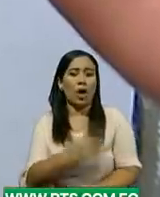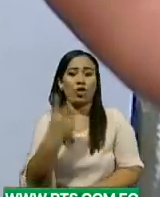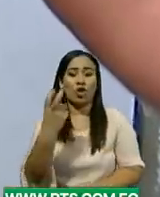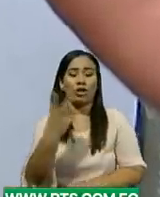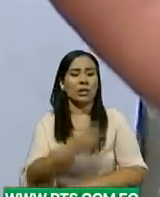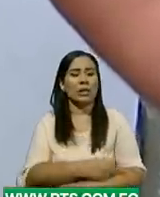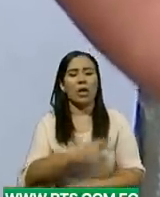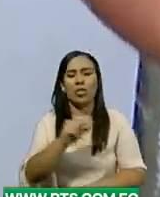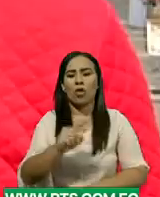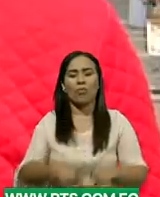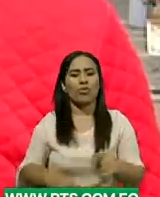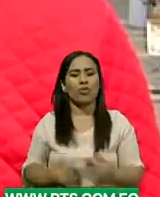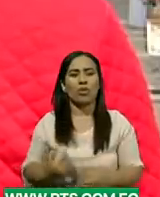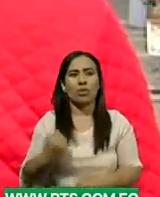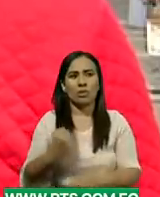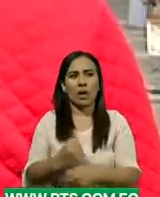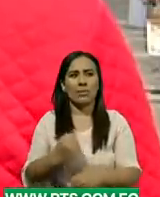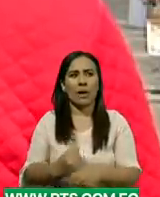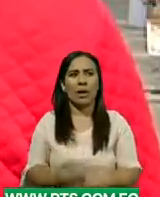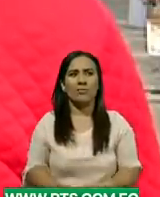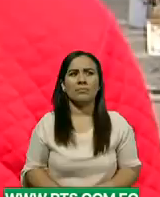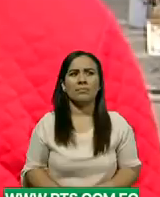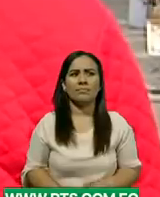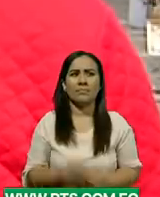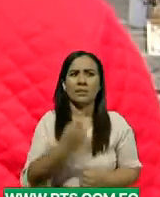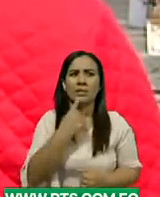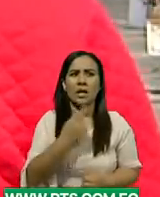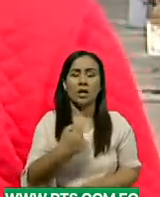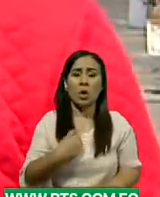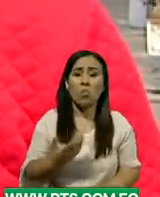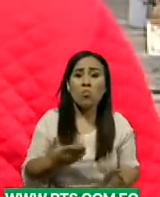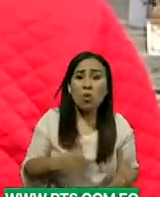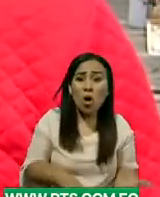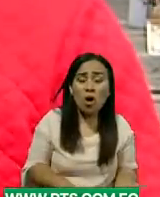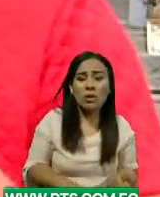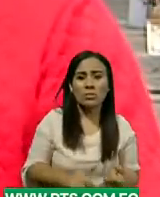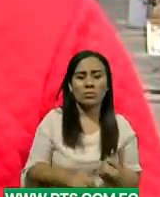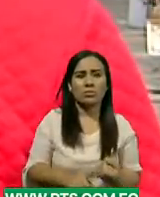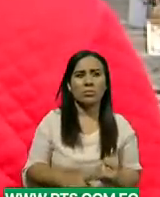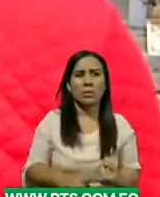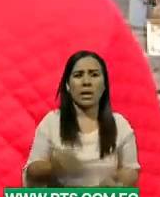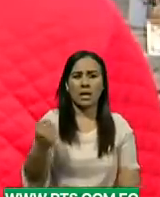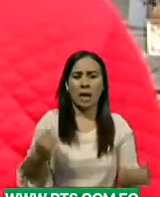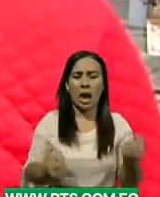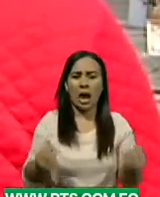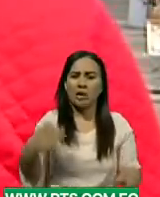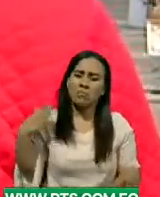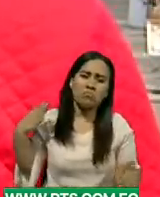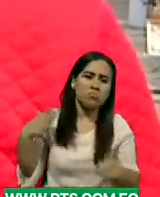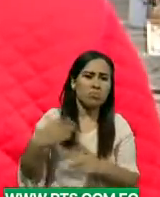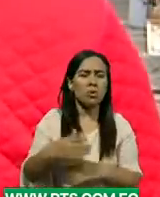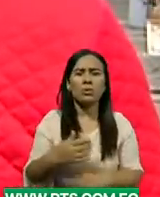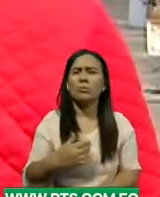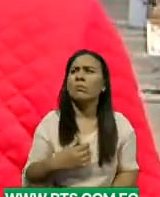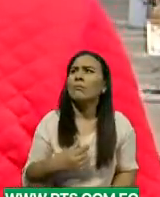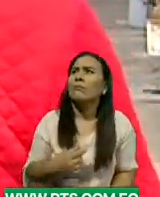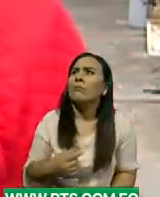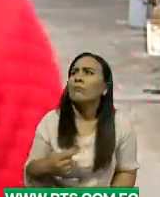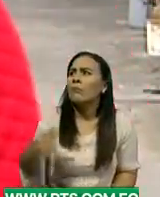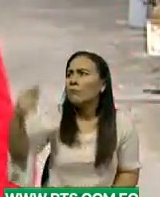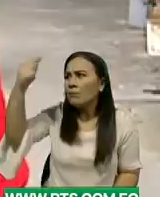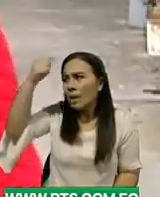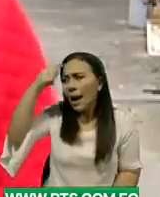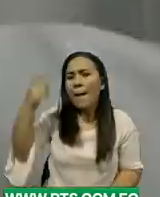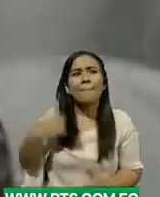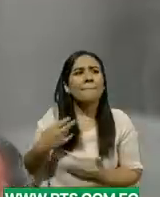de incapacidad. Pero ella que me va a amenazar, que diciéndome que me va a matar, que me va a explotar el carro, y todo eso, que le va a hacer daño